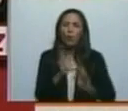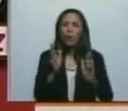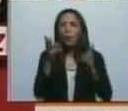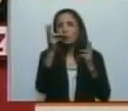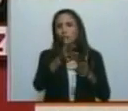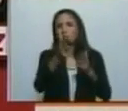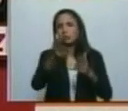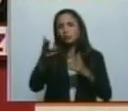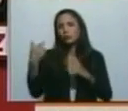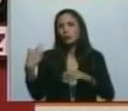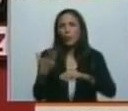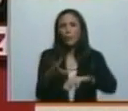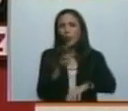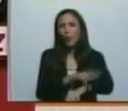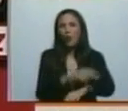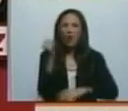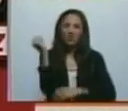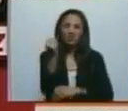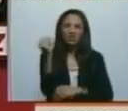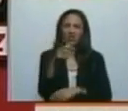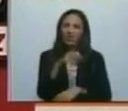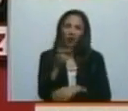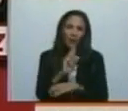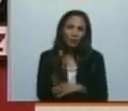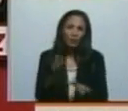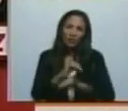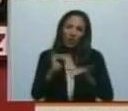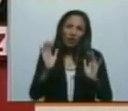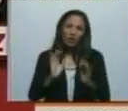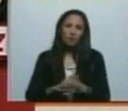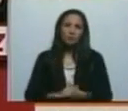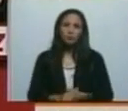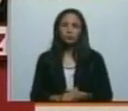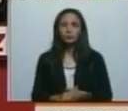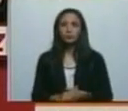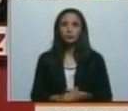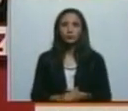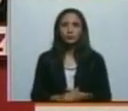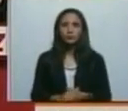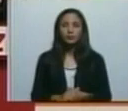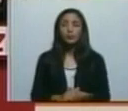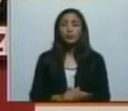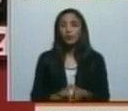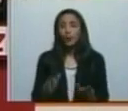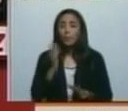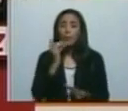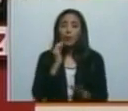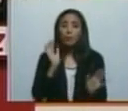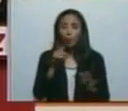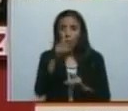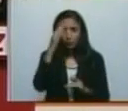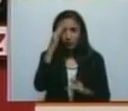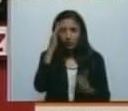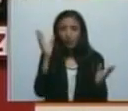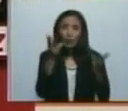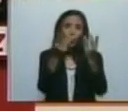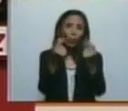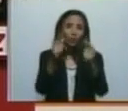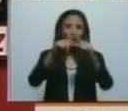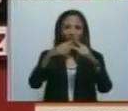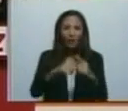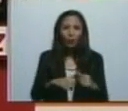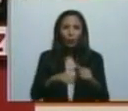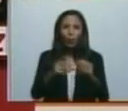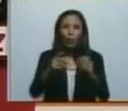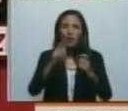mundo. Ellos jamás y nunca, es más, ¿saben cuántas granadas le lanzaron